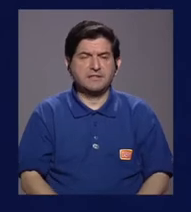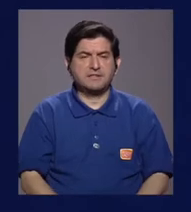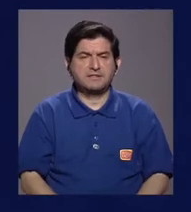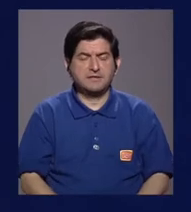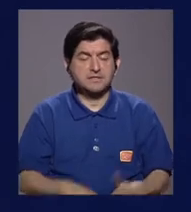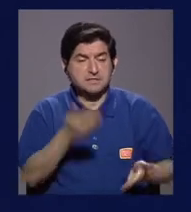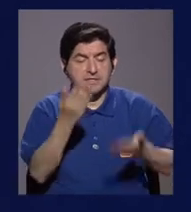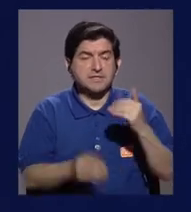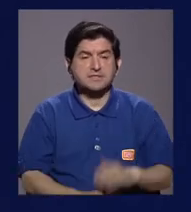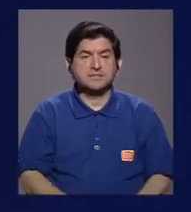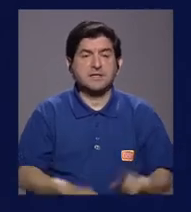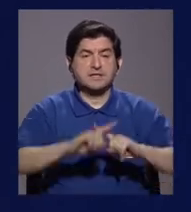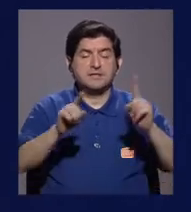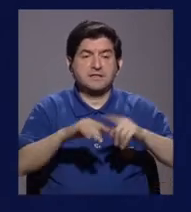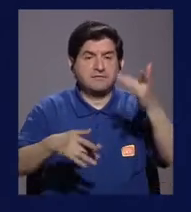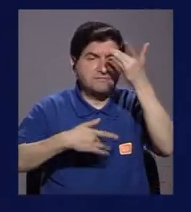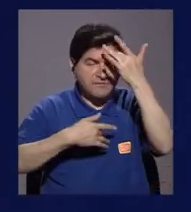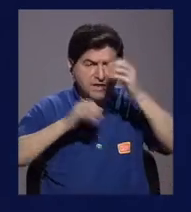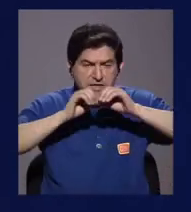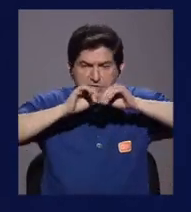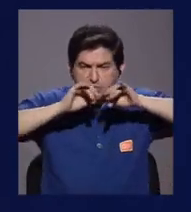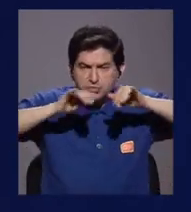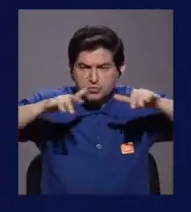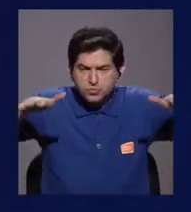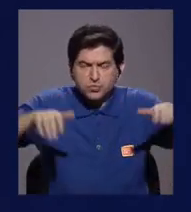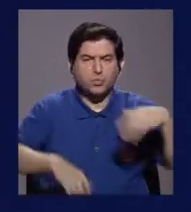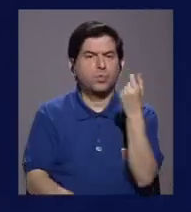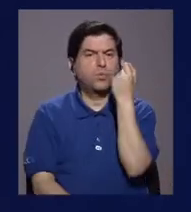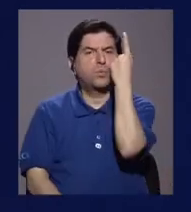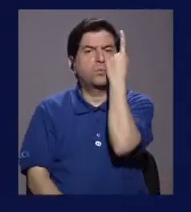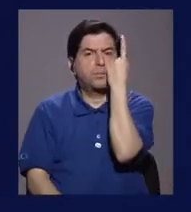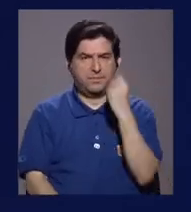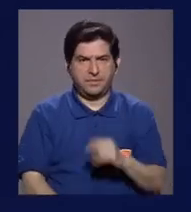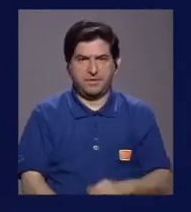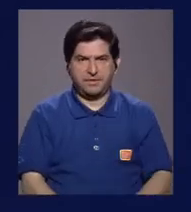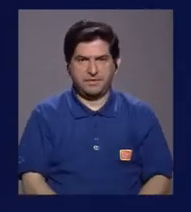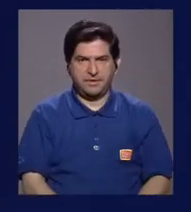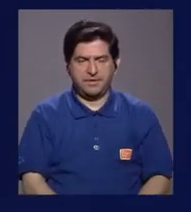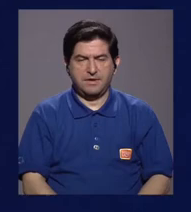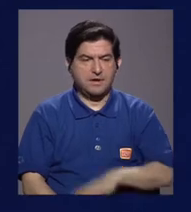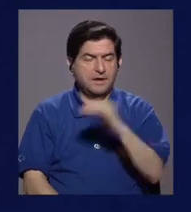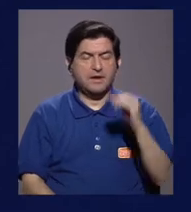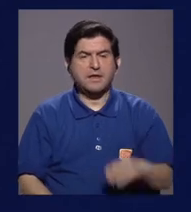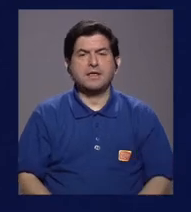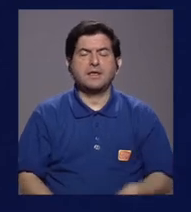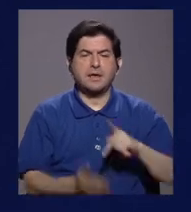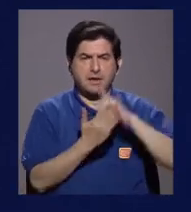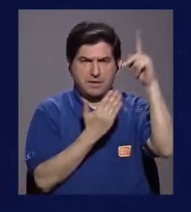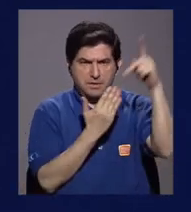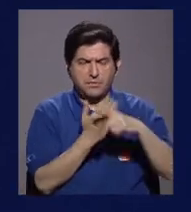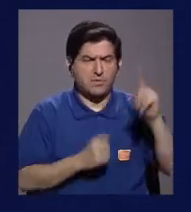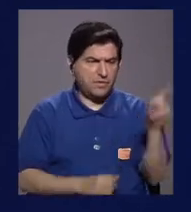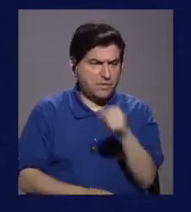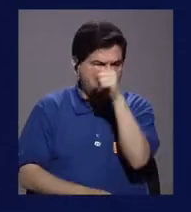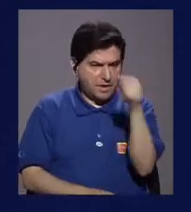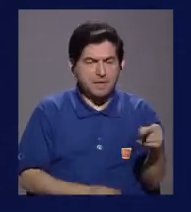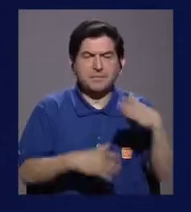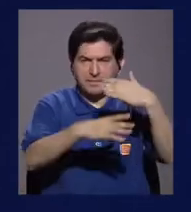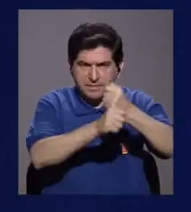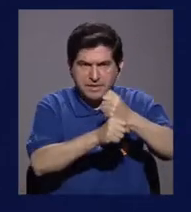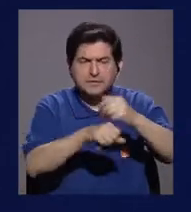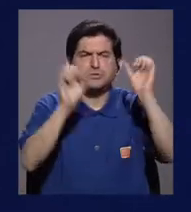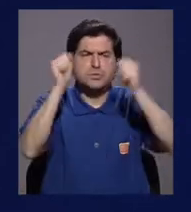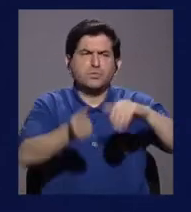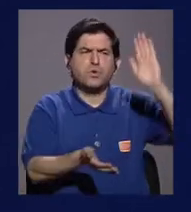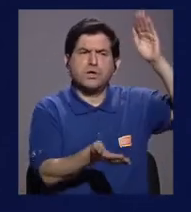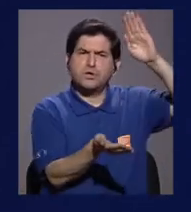solamente la incidencia del dengue pero sino también del cica del chikungunya y de otras enfermedades eso puede tener